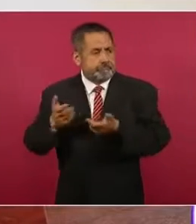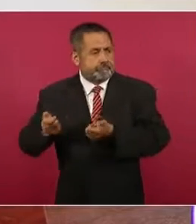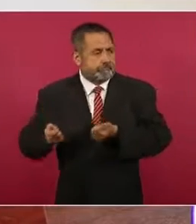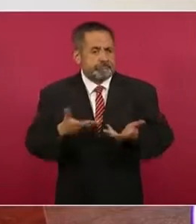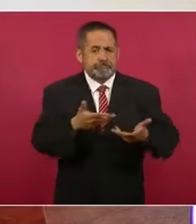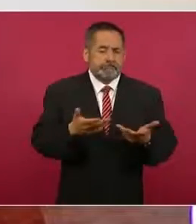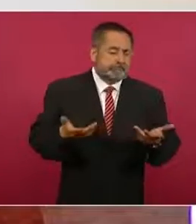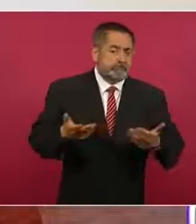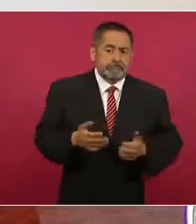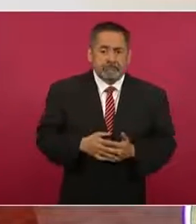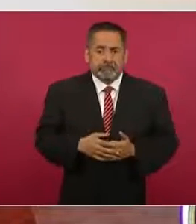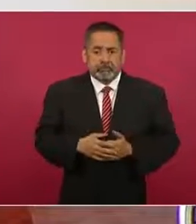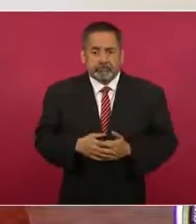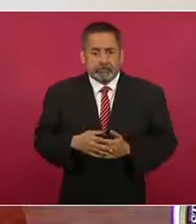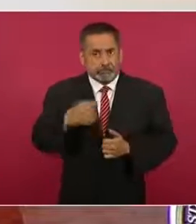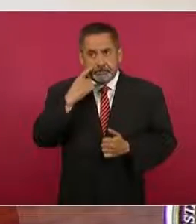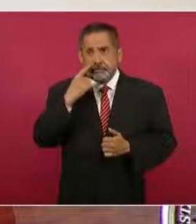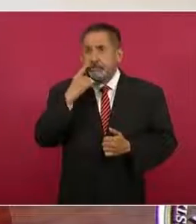por cada